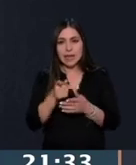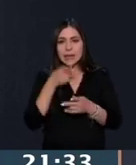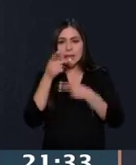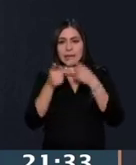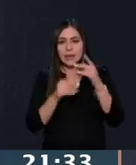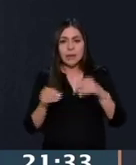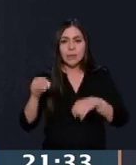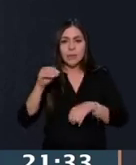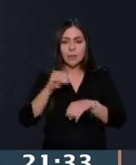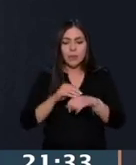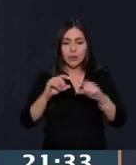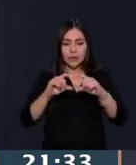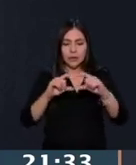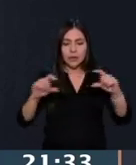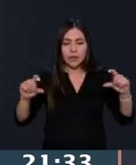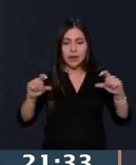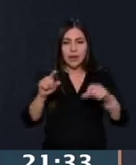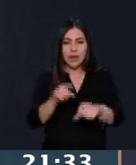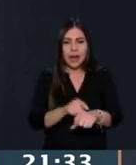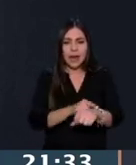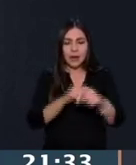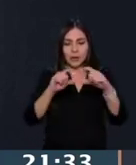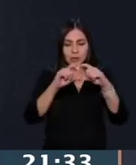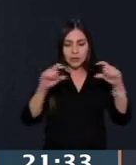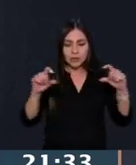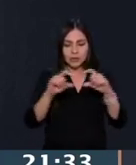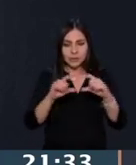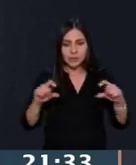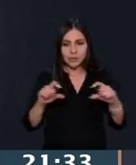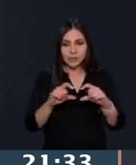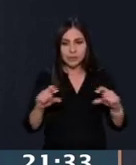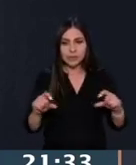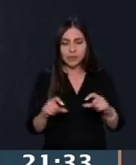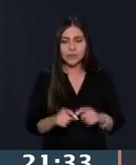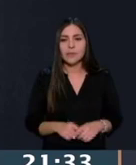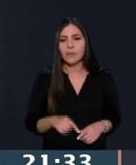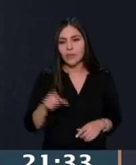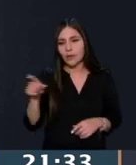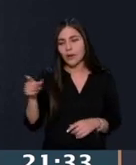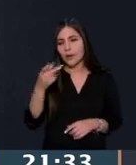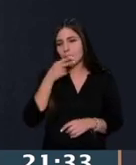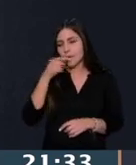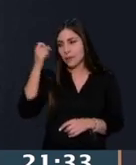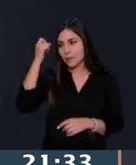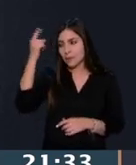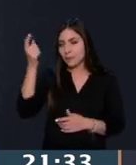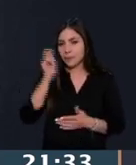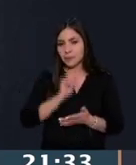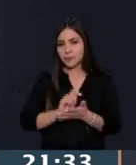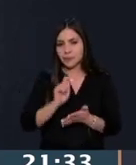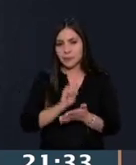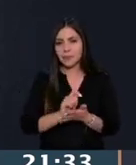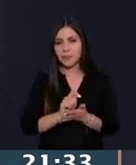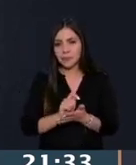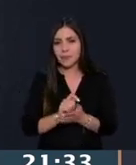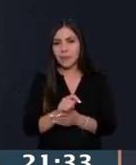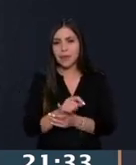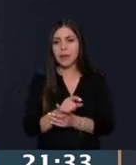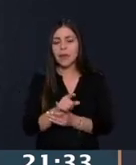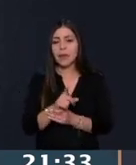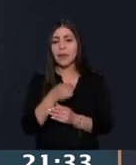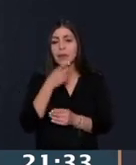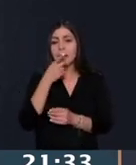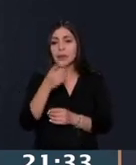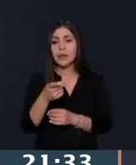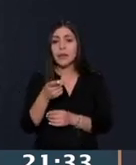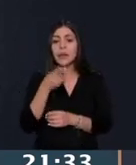unos guiones largos en el que, bueno, ahí tenemos al autor en el que aclara, hola Kurt, se lo dice a un tuitero, yo